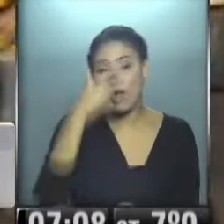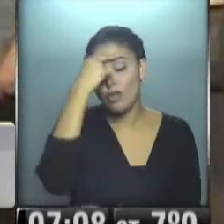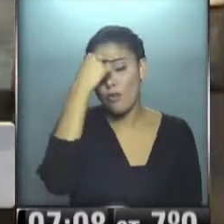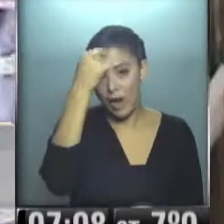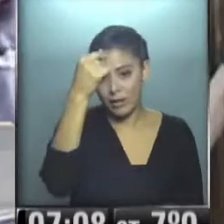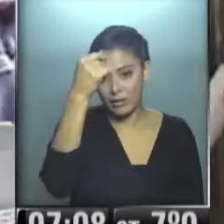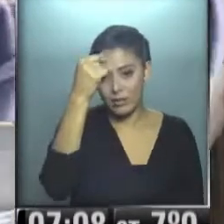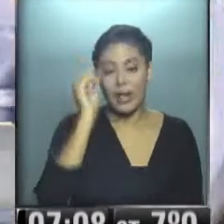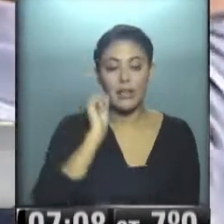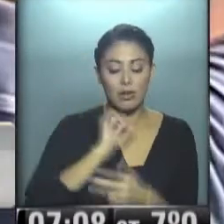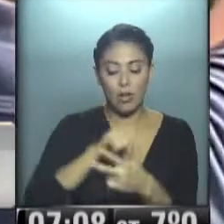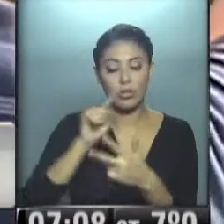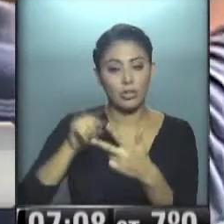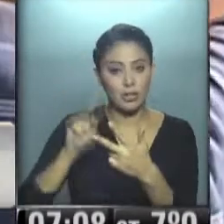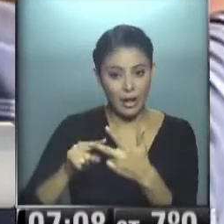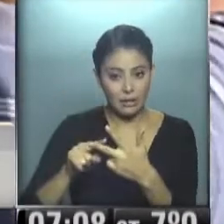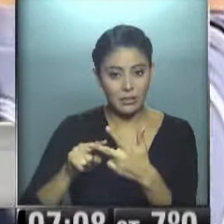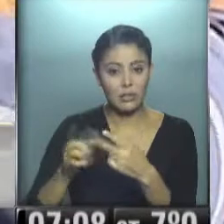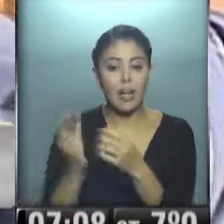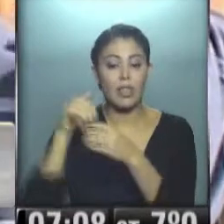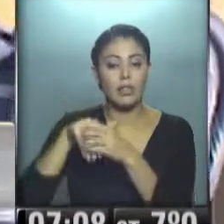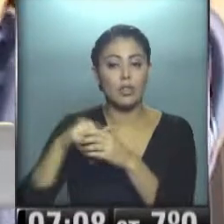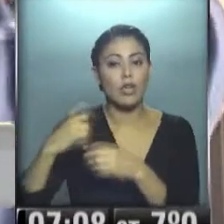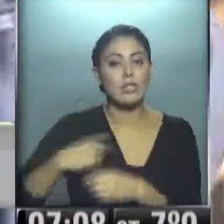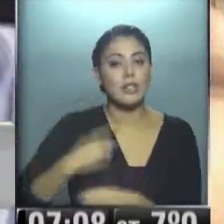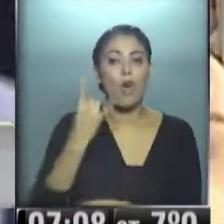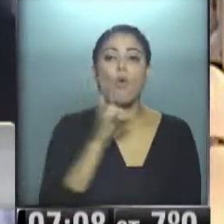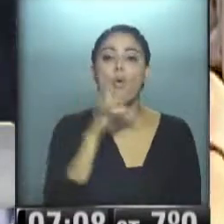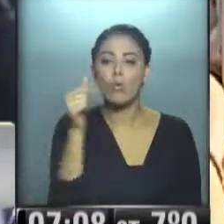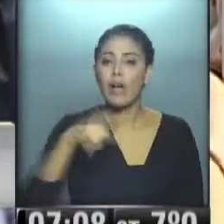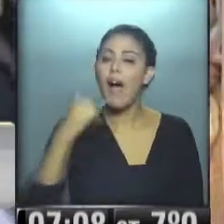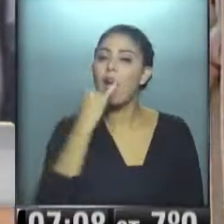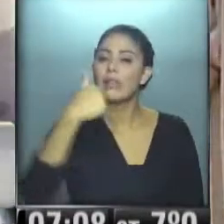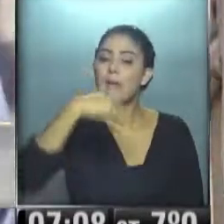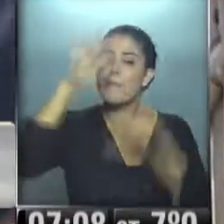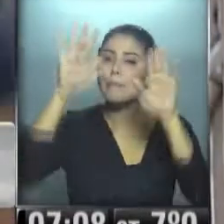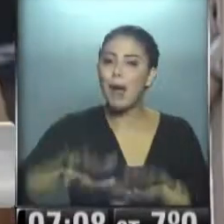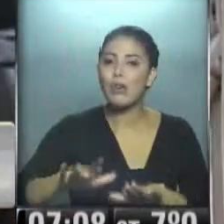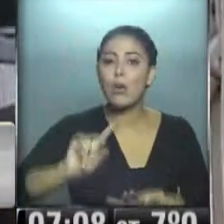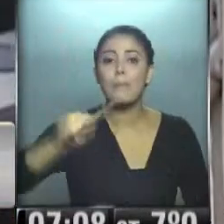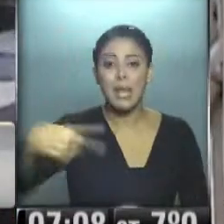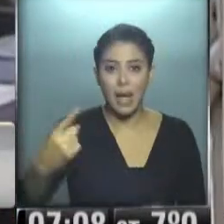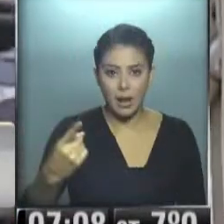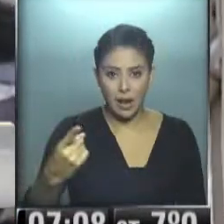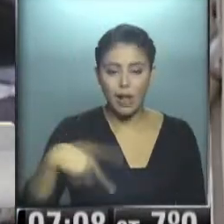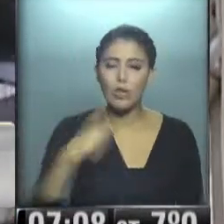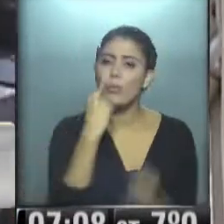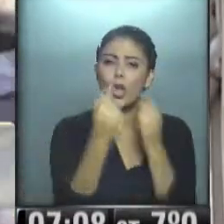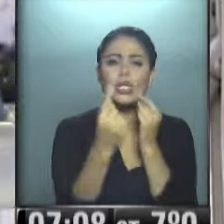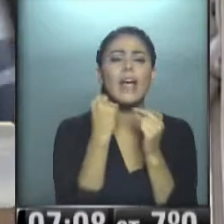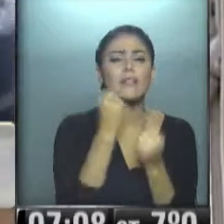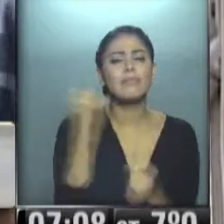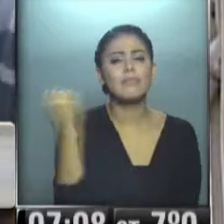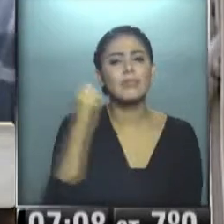las tres modalidades de la UTA confirmaron un paro nacional para el día de mañana en protesta por la falta de